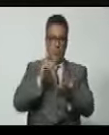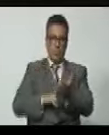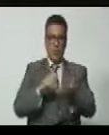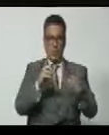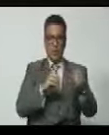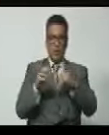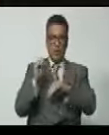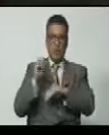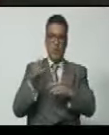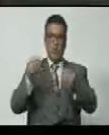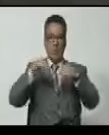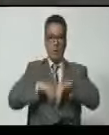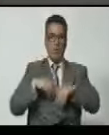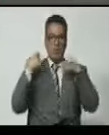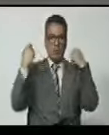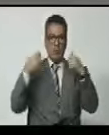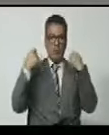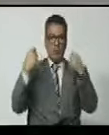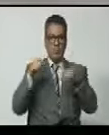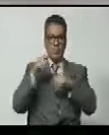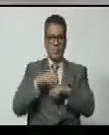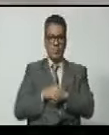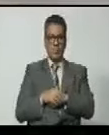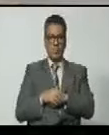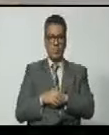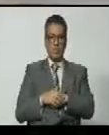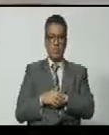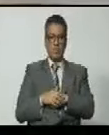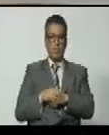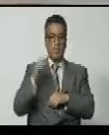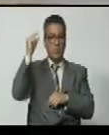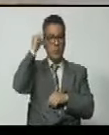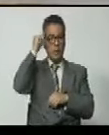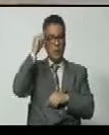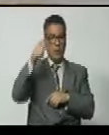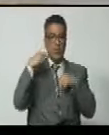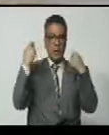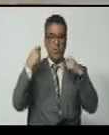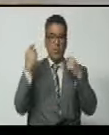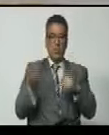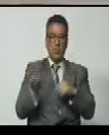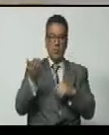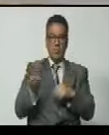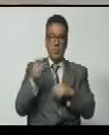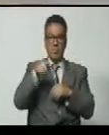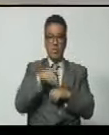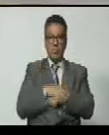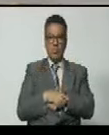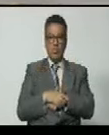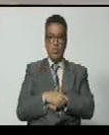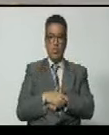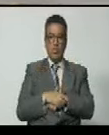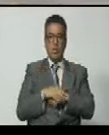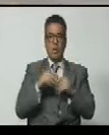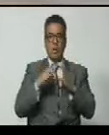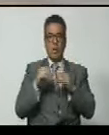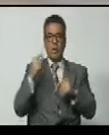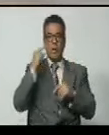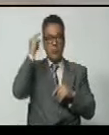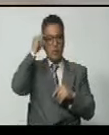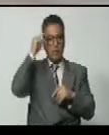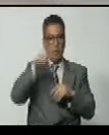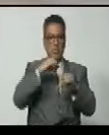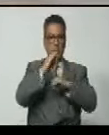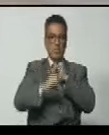discuten acuerdos para celebrar las fechas de conmemoraciones importantes, de las más importantes, la del